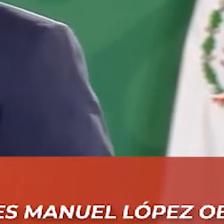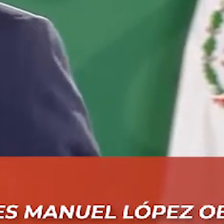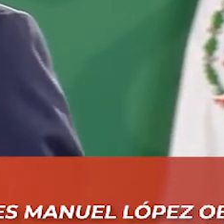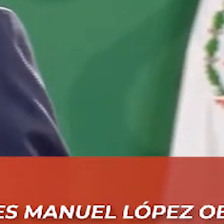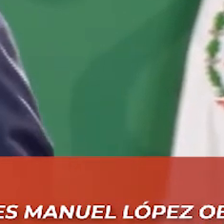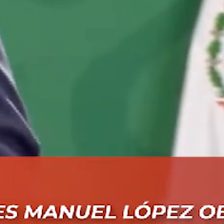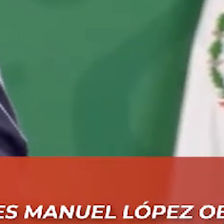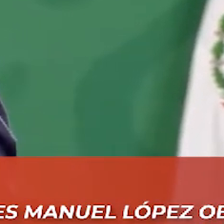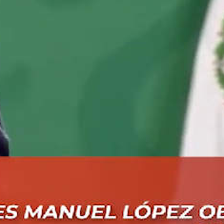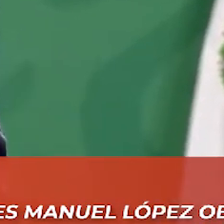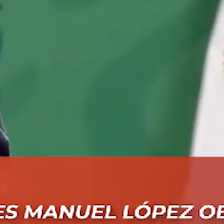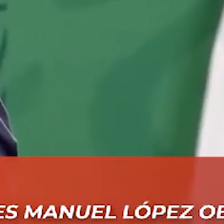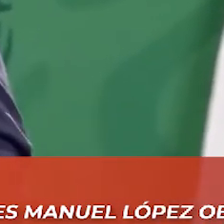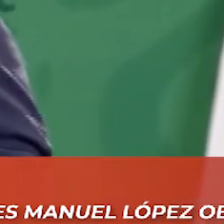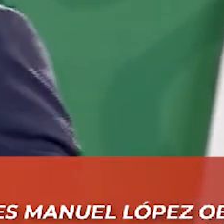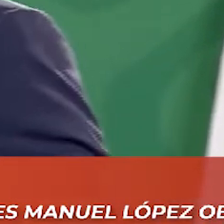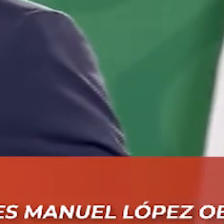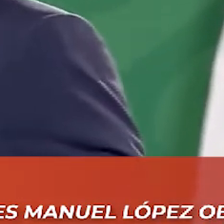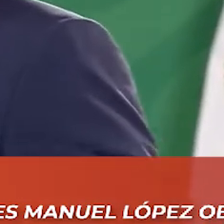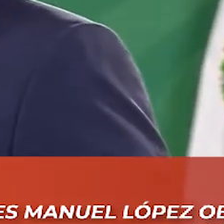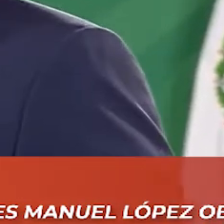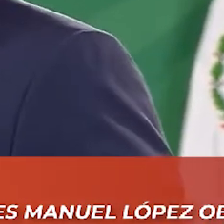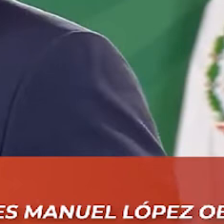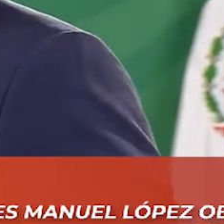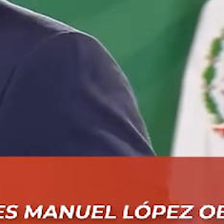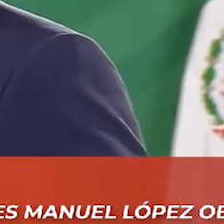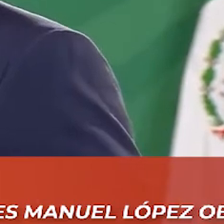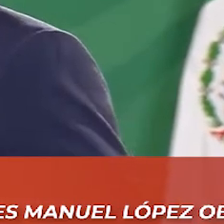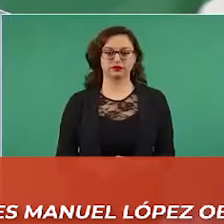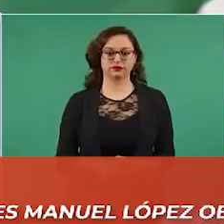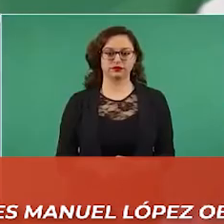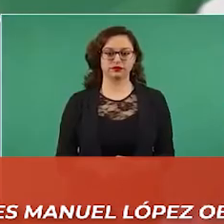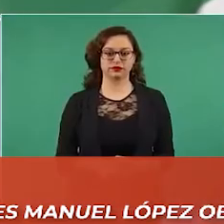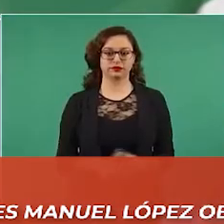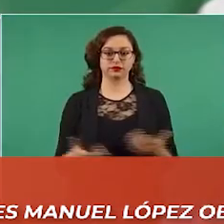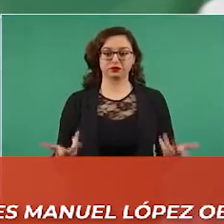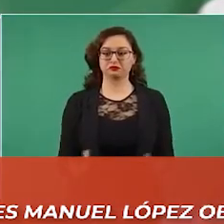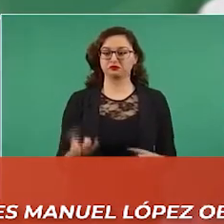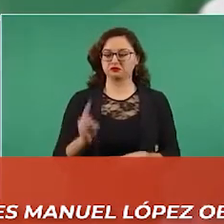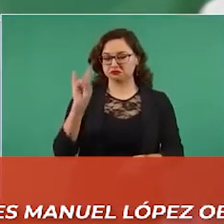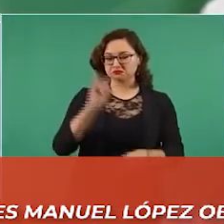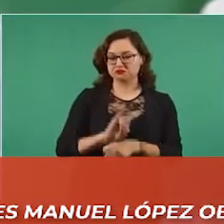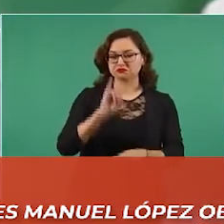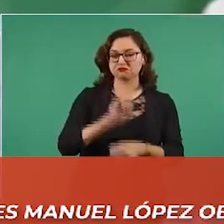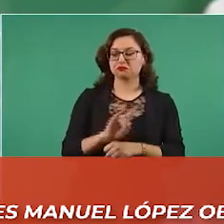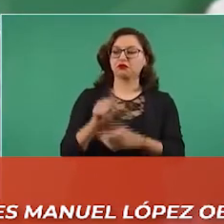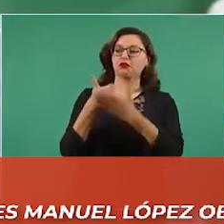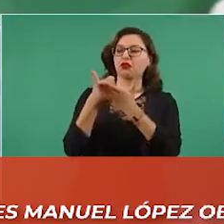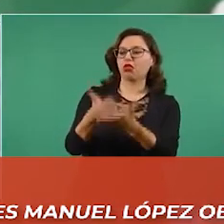y simular de que se estaba ayudando a la gente.